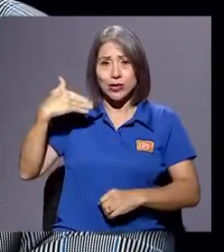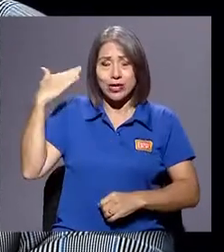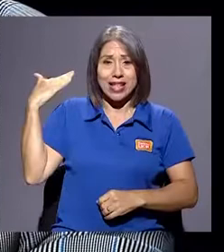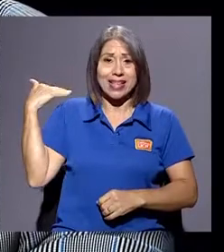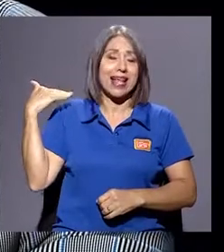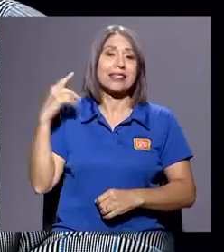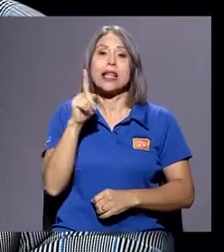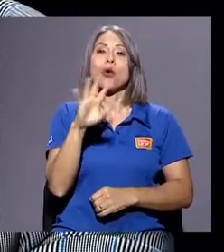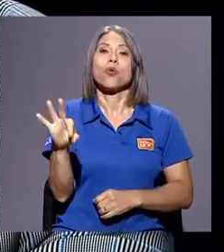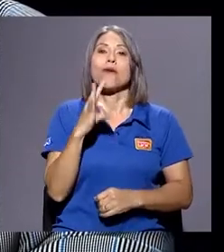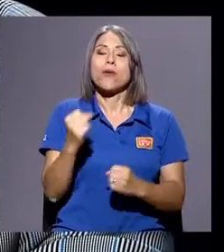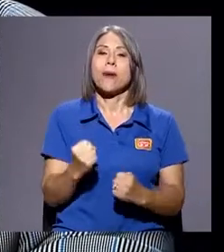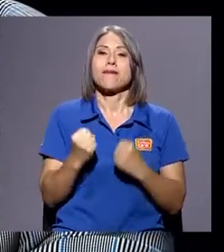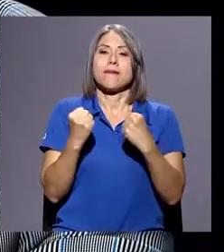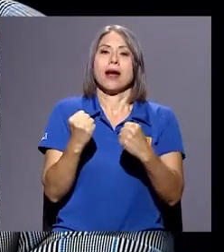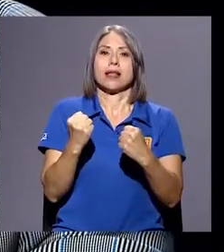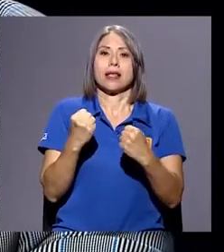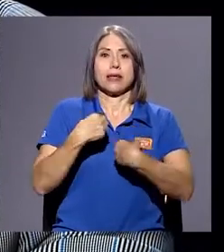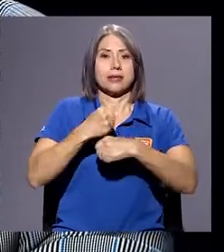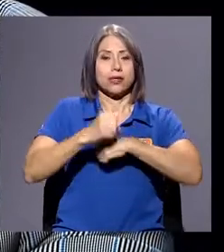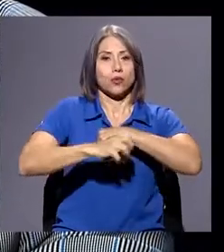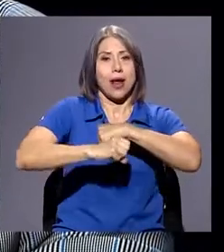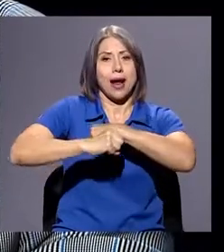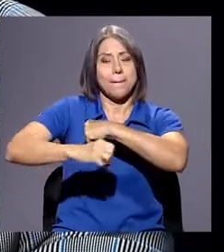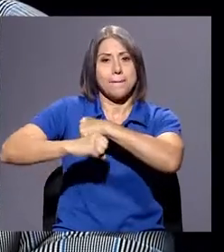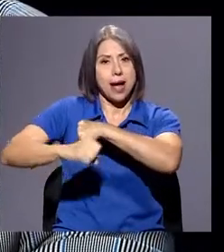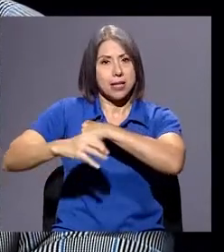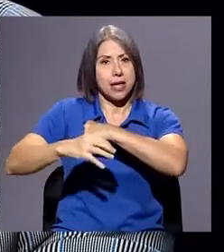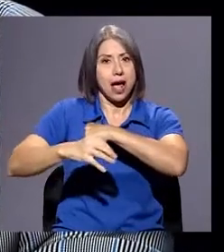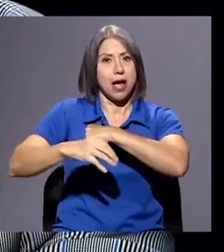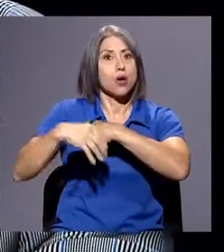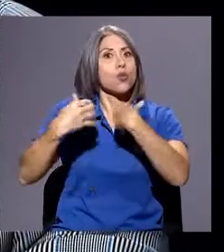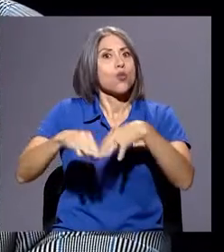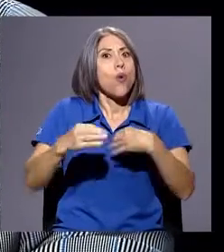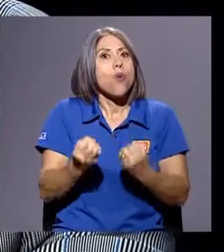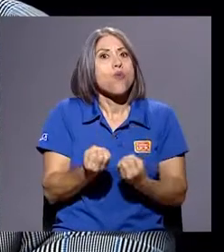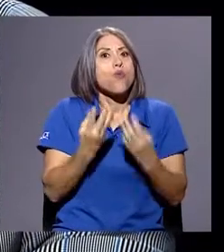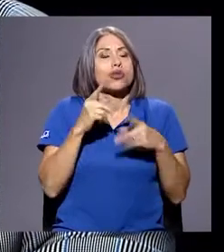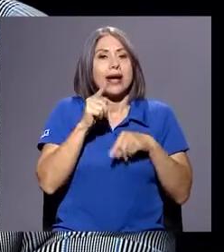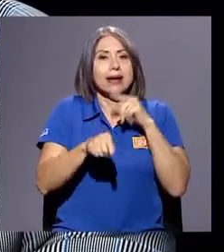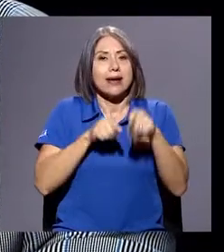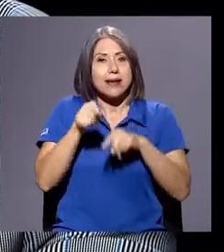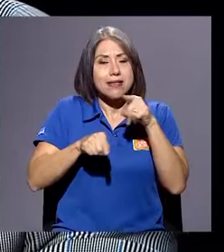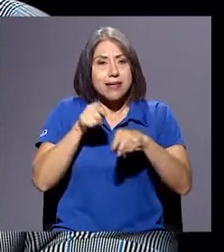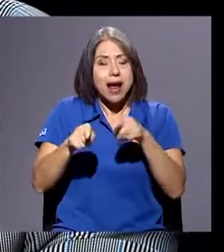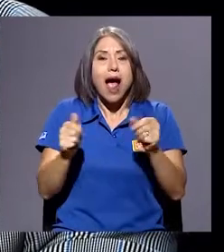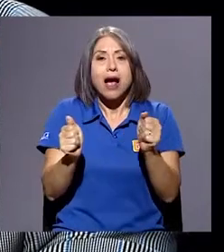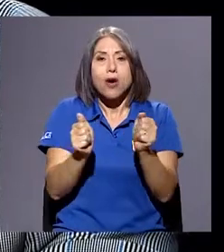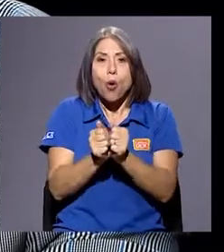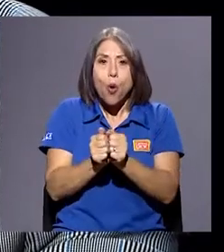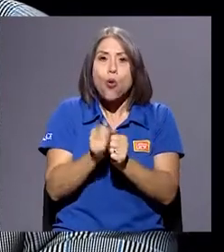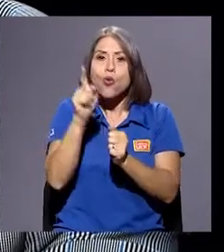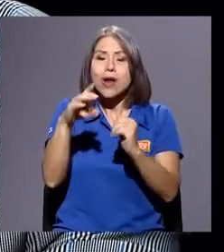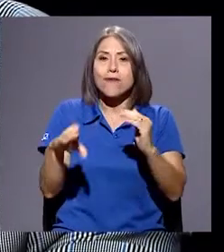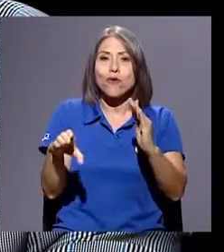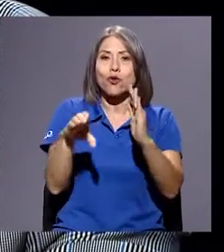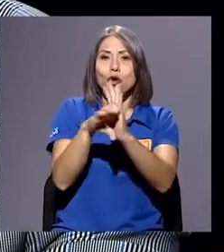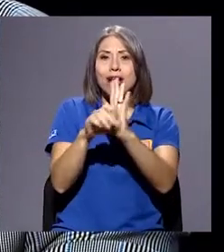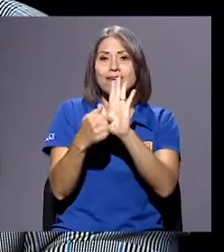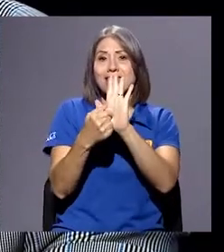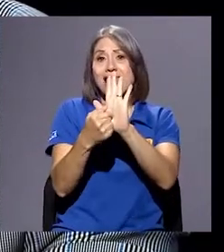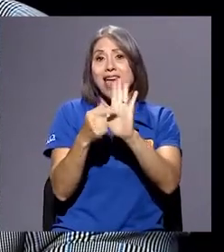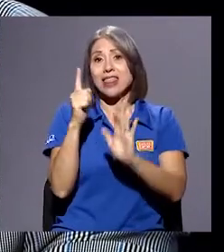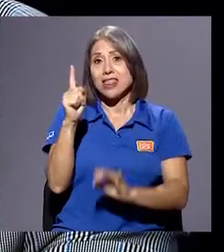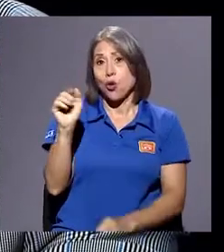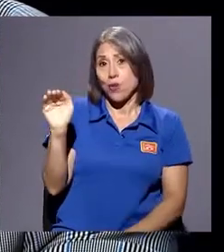muy valientemente se sacó una campaña que incluso hubo mucha crítica con una fotografía de un menor